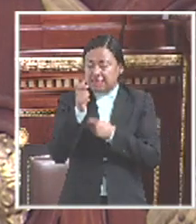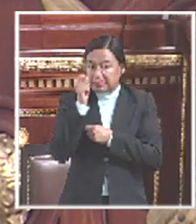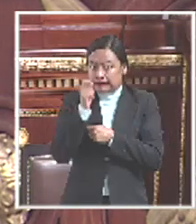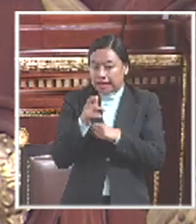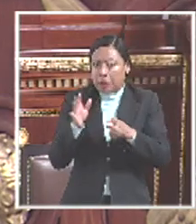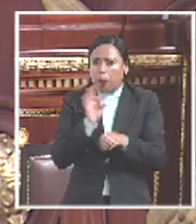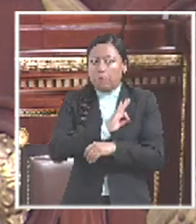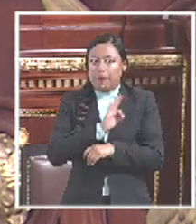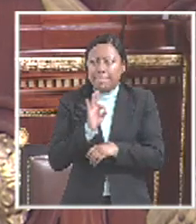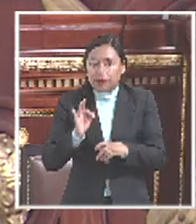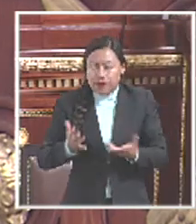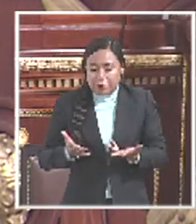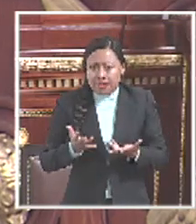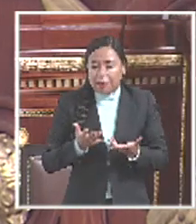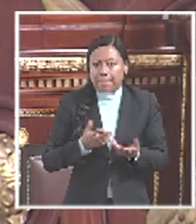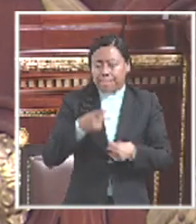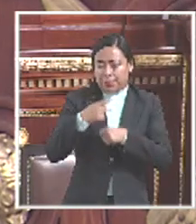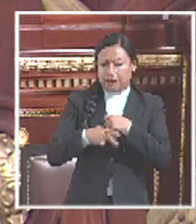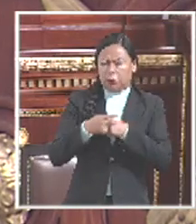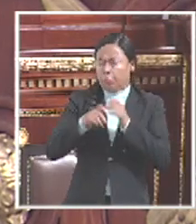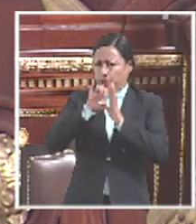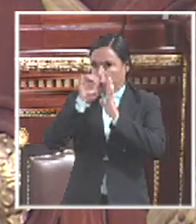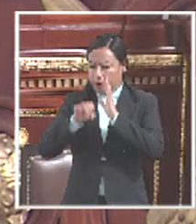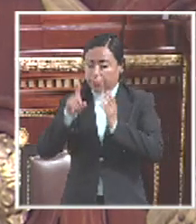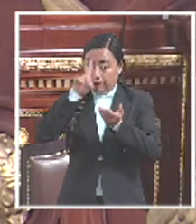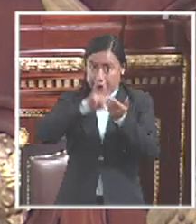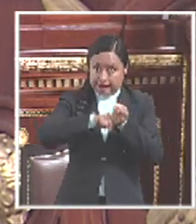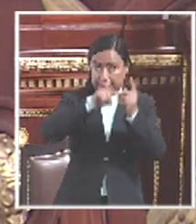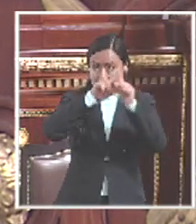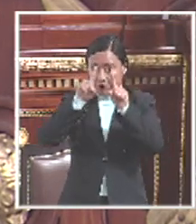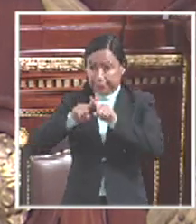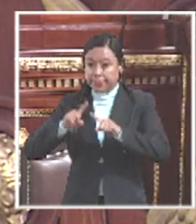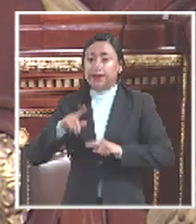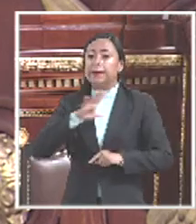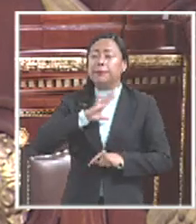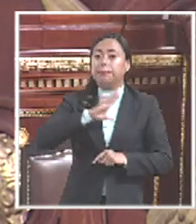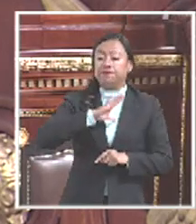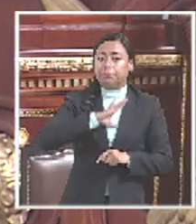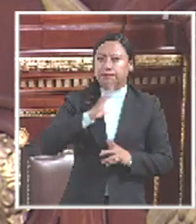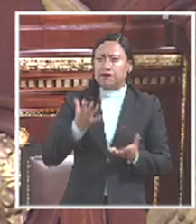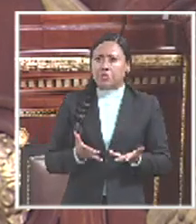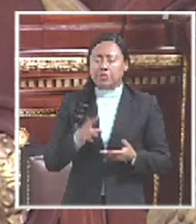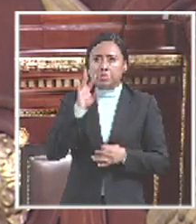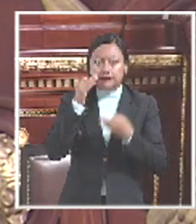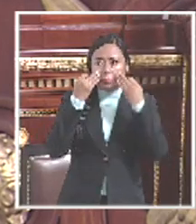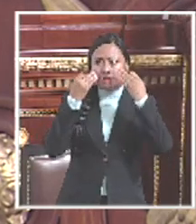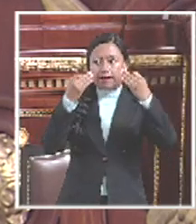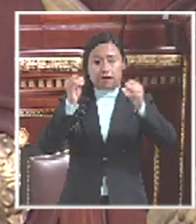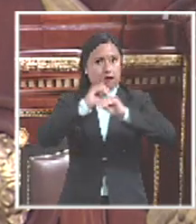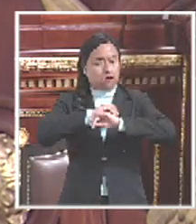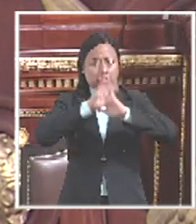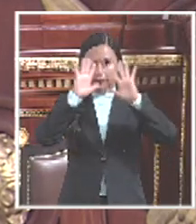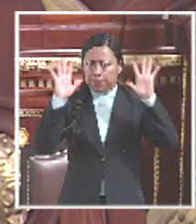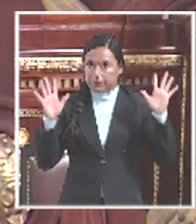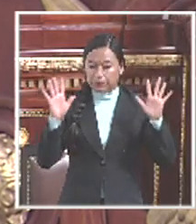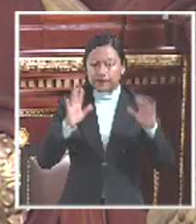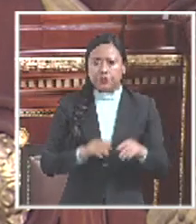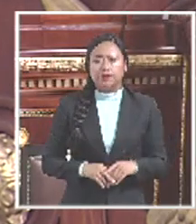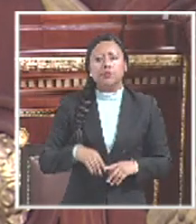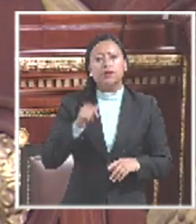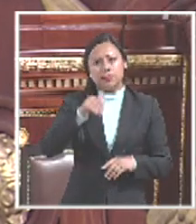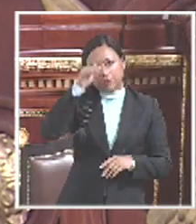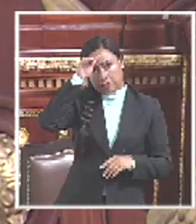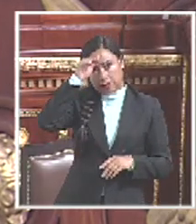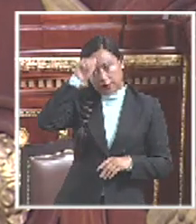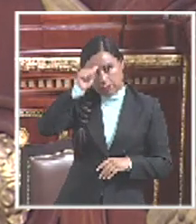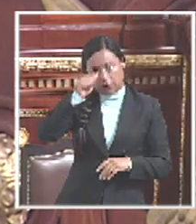hay áreas interiores donde también se ve una clara, pues ya un claro acuerdo entre